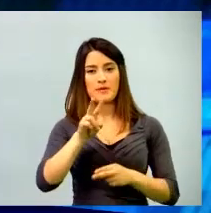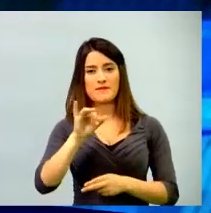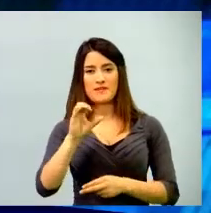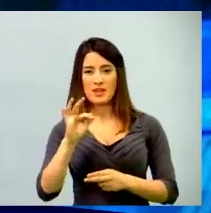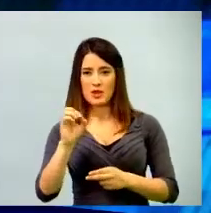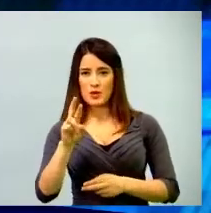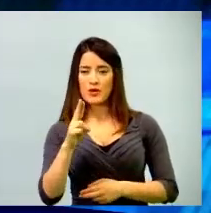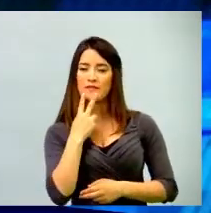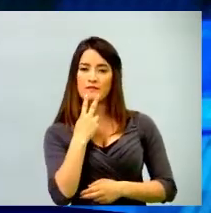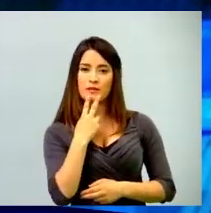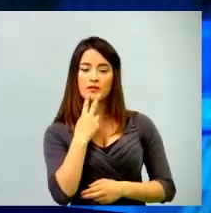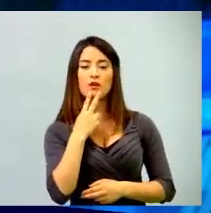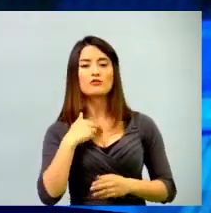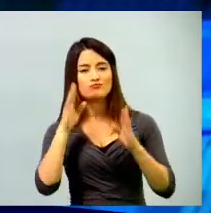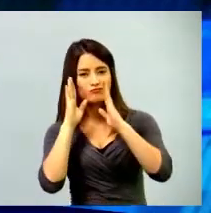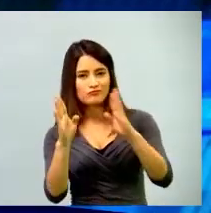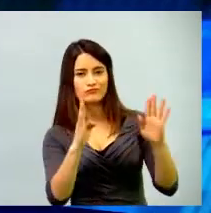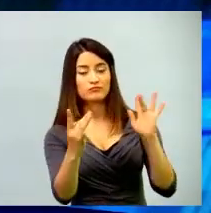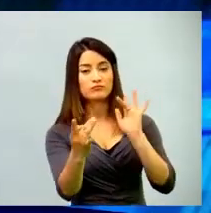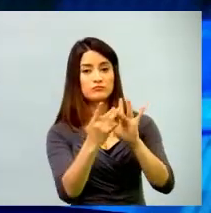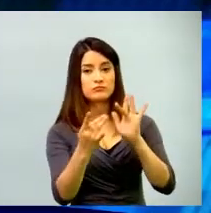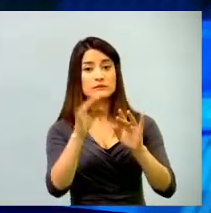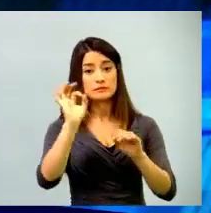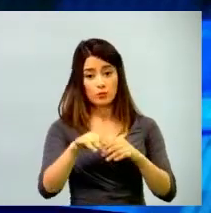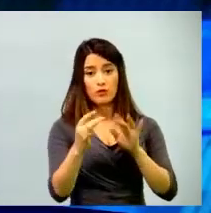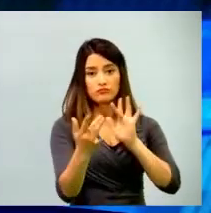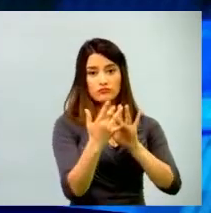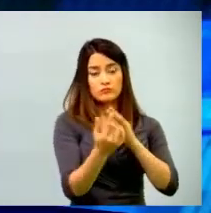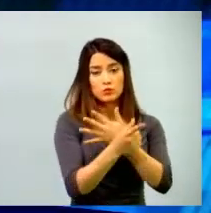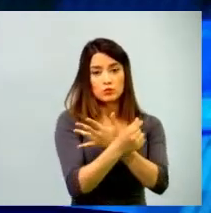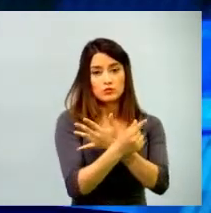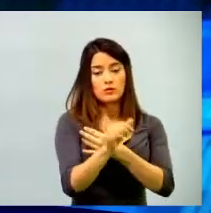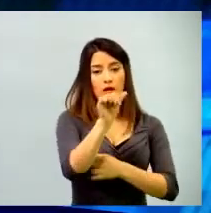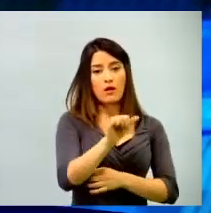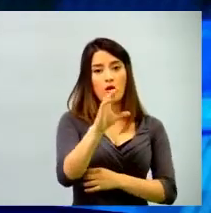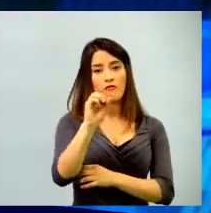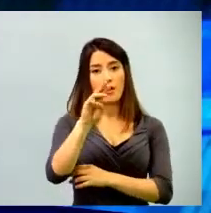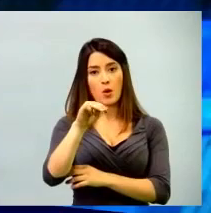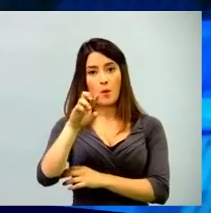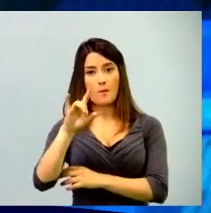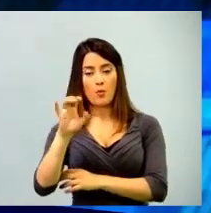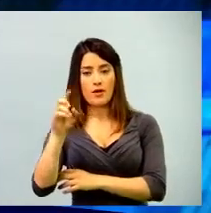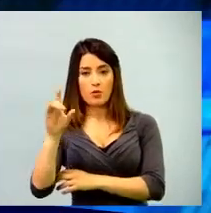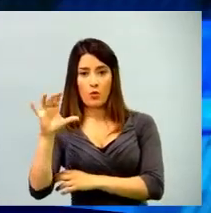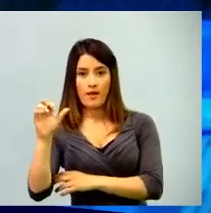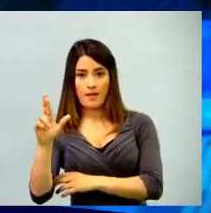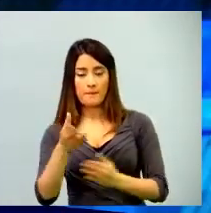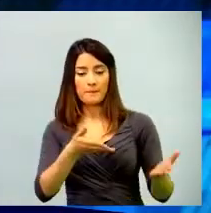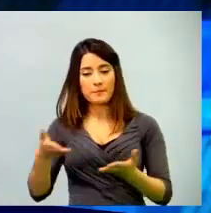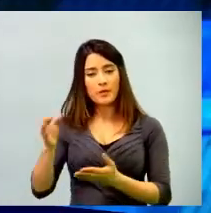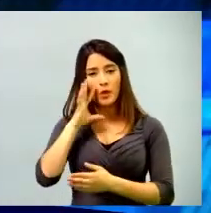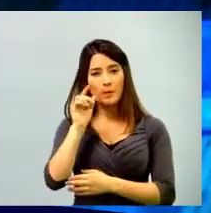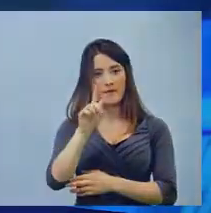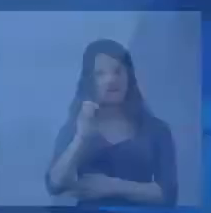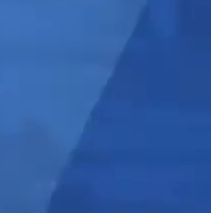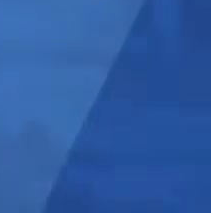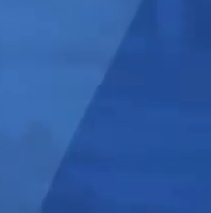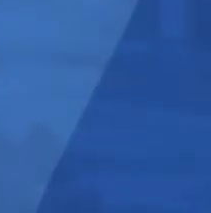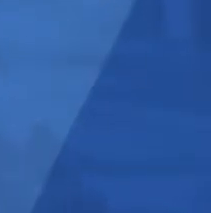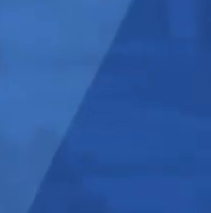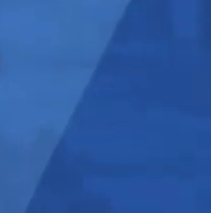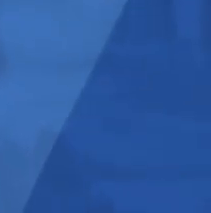Solano y estoy muy pendiente de ustedes. Nos consiguen en Twitter, @compu_para_educar. Los dejo con Fernando Bedoya.